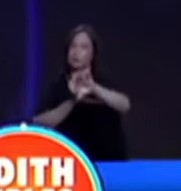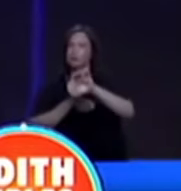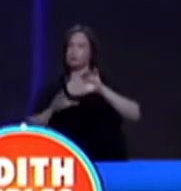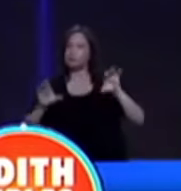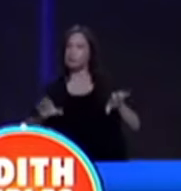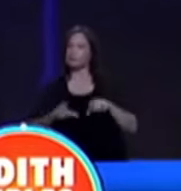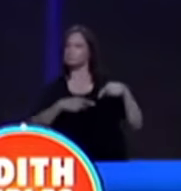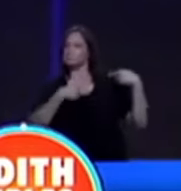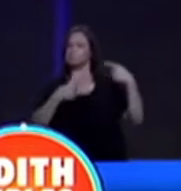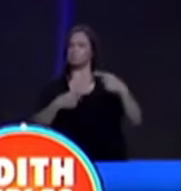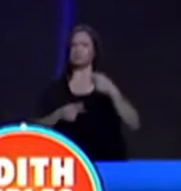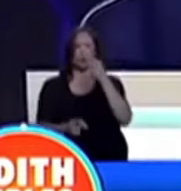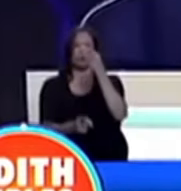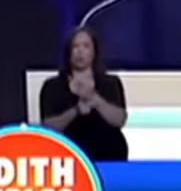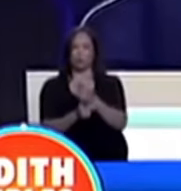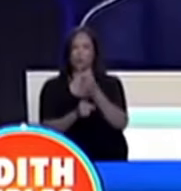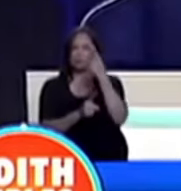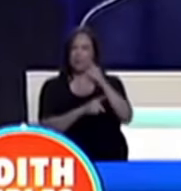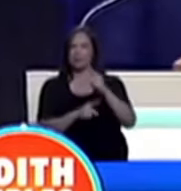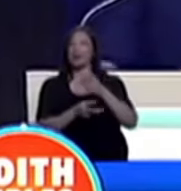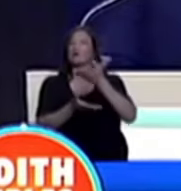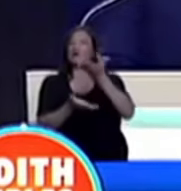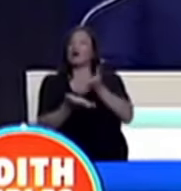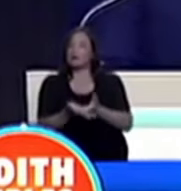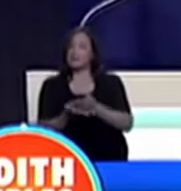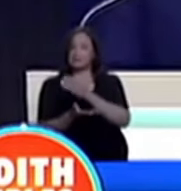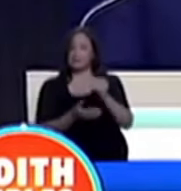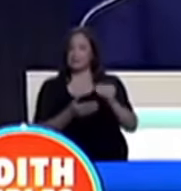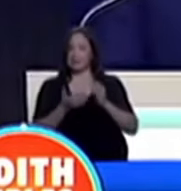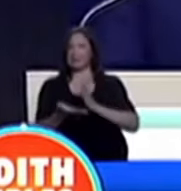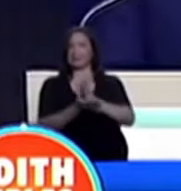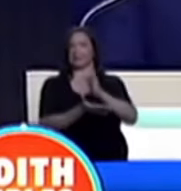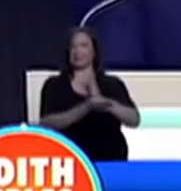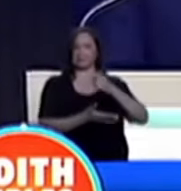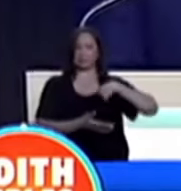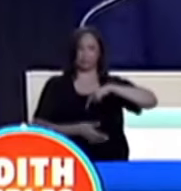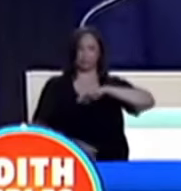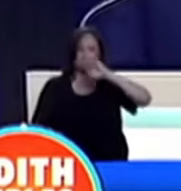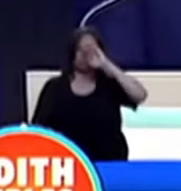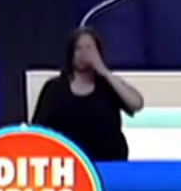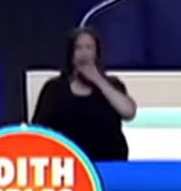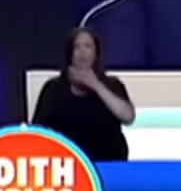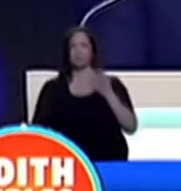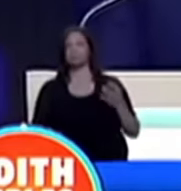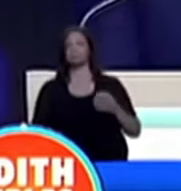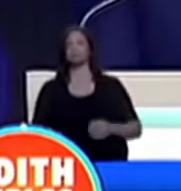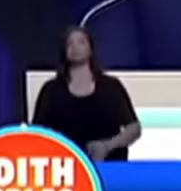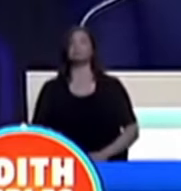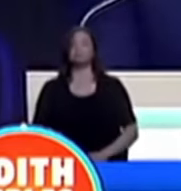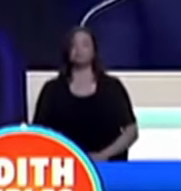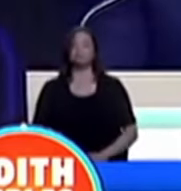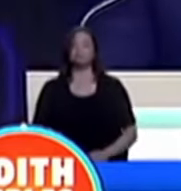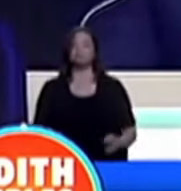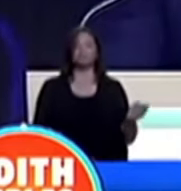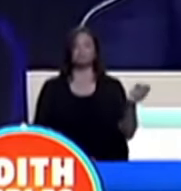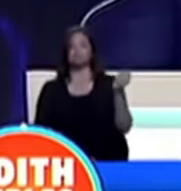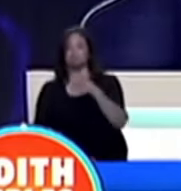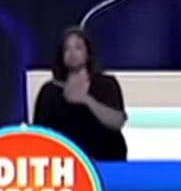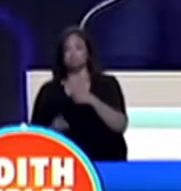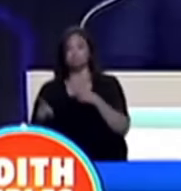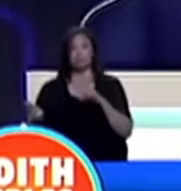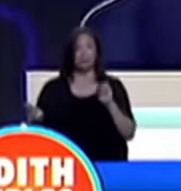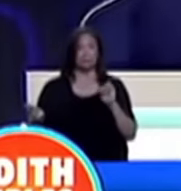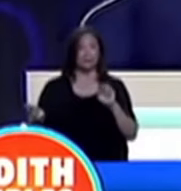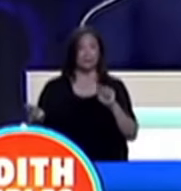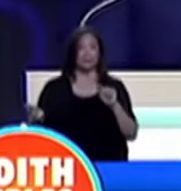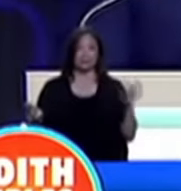que se están haciendo son las correctas para garantizar el pleno derecho de nuestro país. Derecho a réplica, Martínez. Por